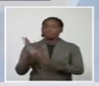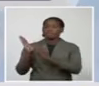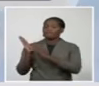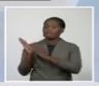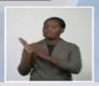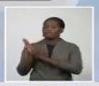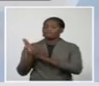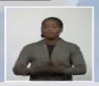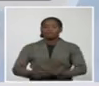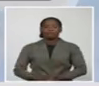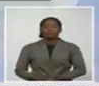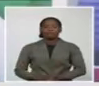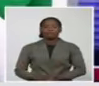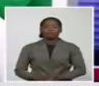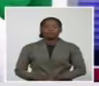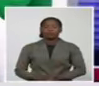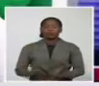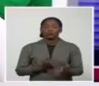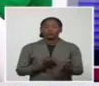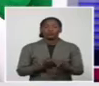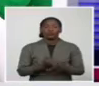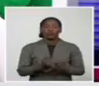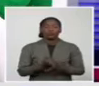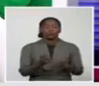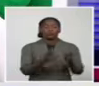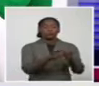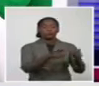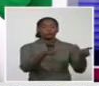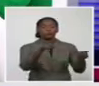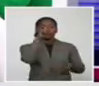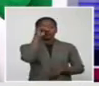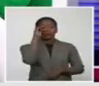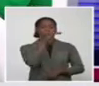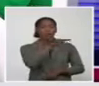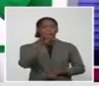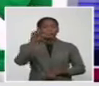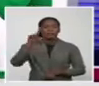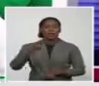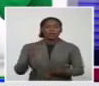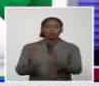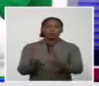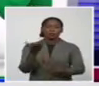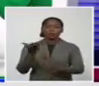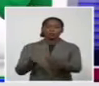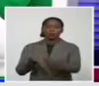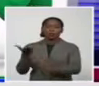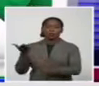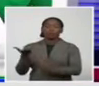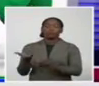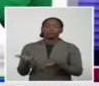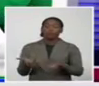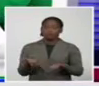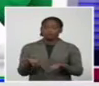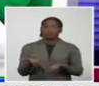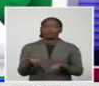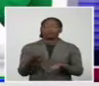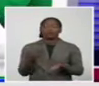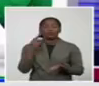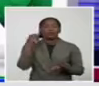lo tanto, el balance es muy negativo desde el punto del incremento de casos activos,